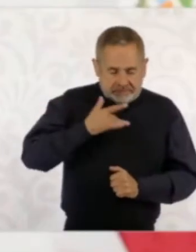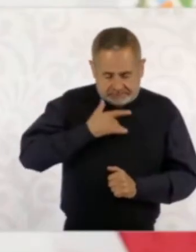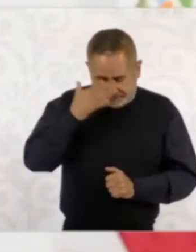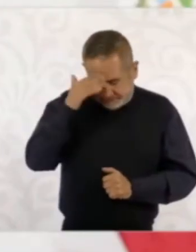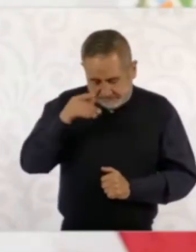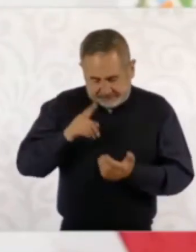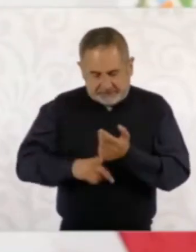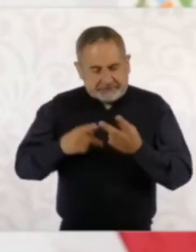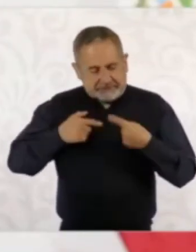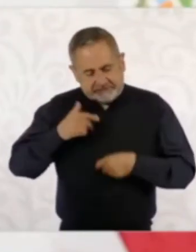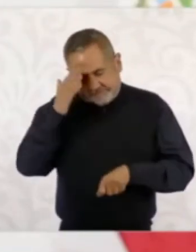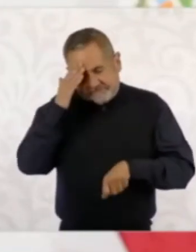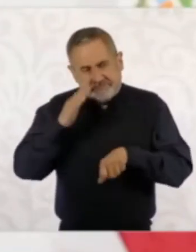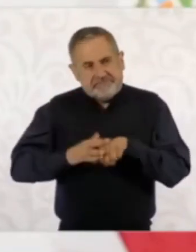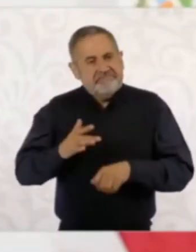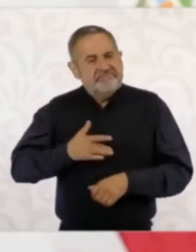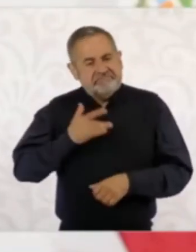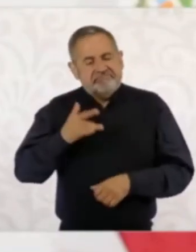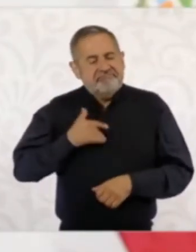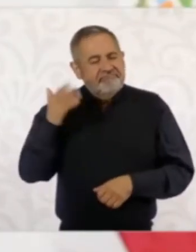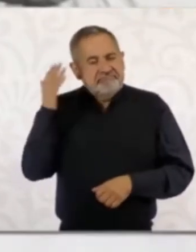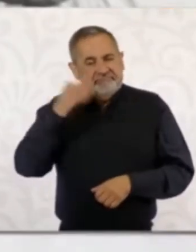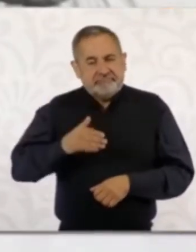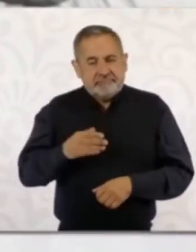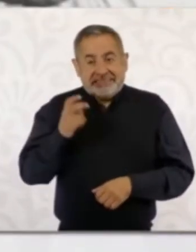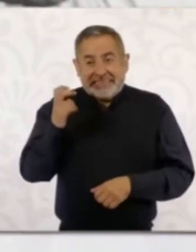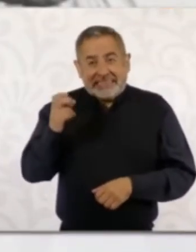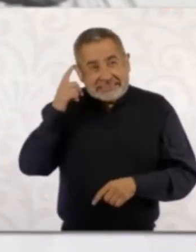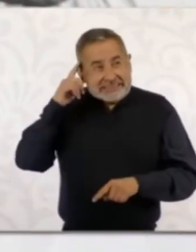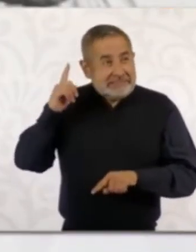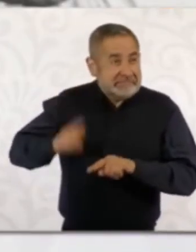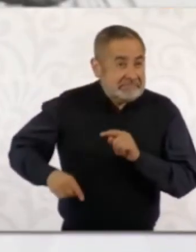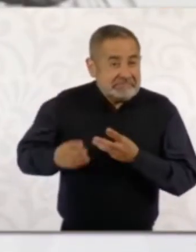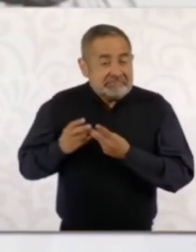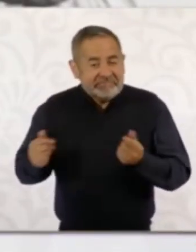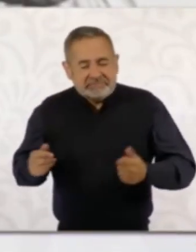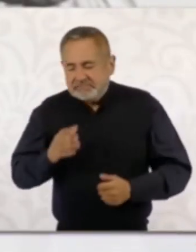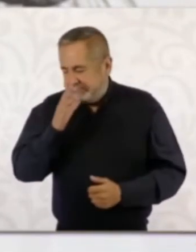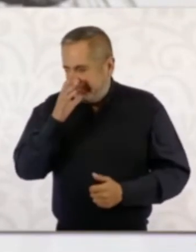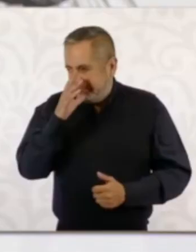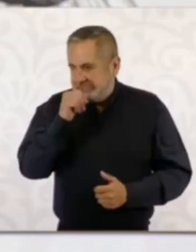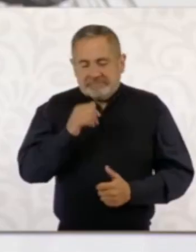Y eso muy difícilmente se va a transformar.